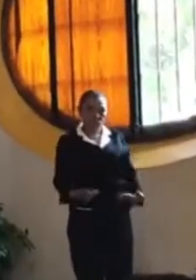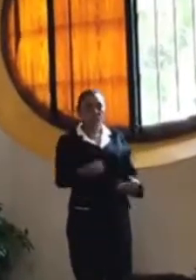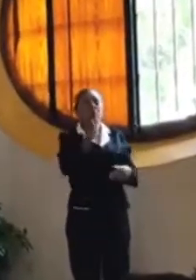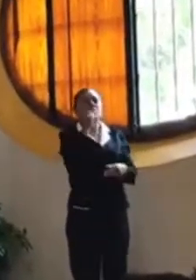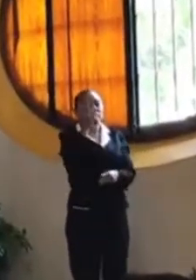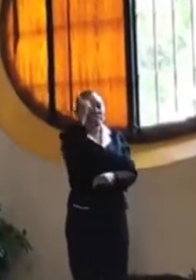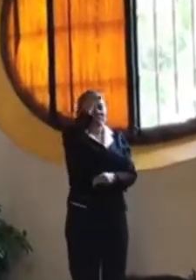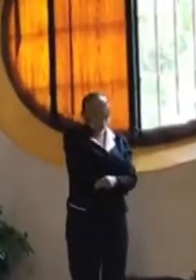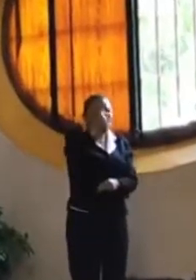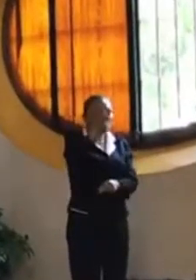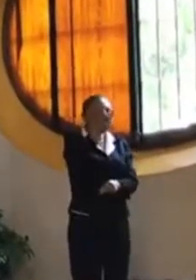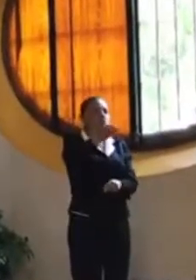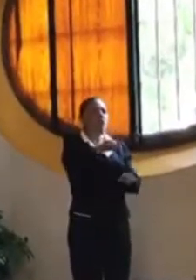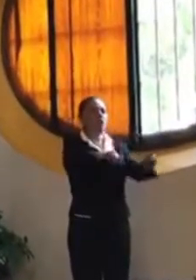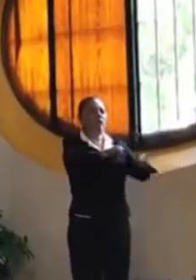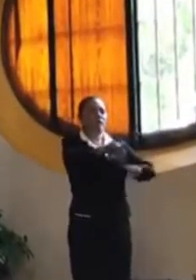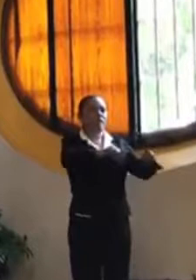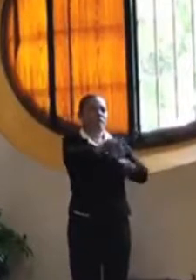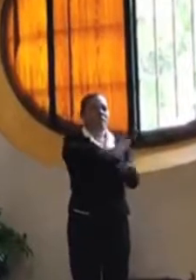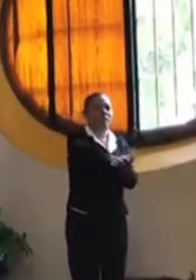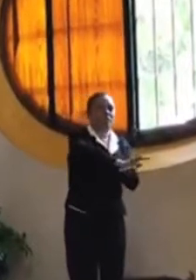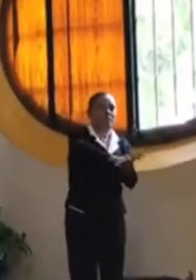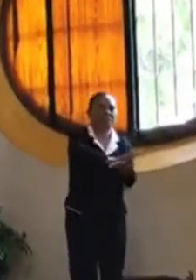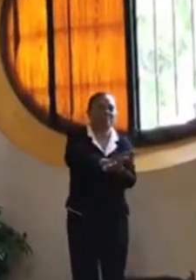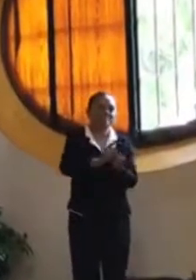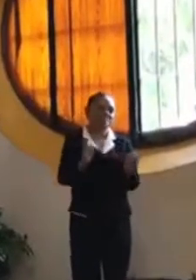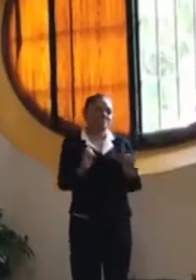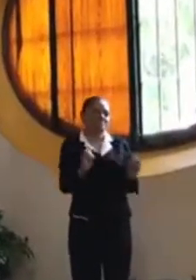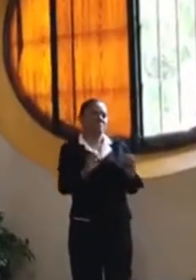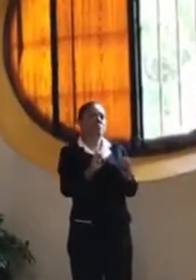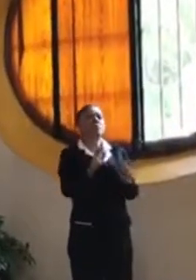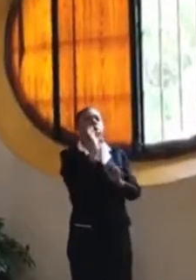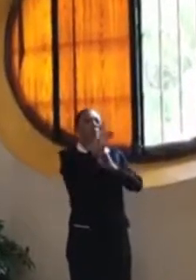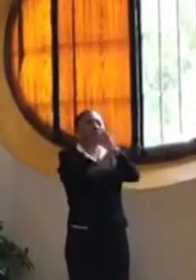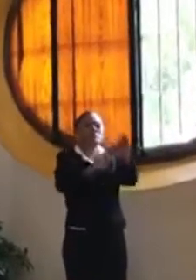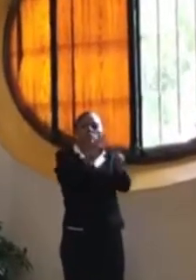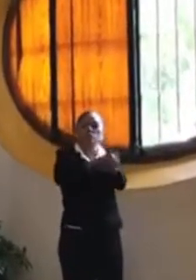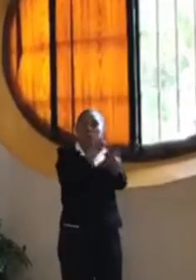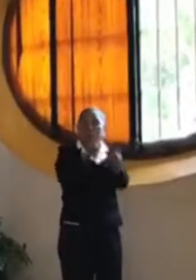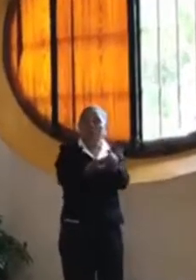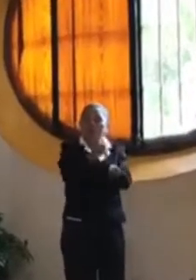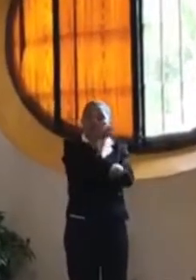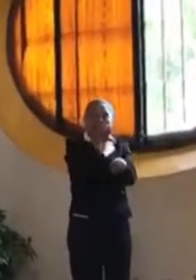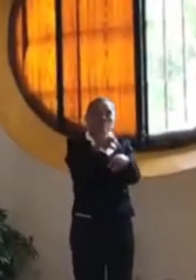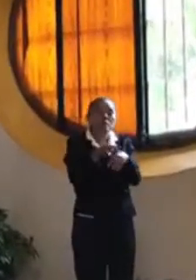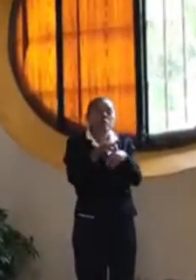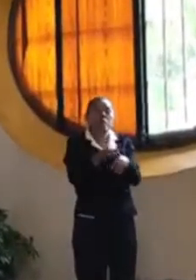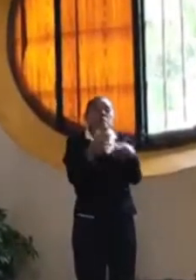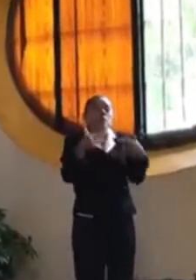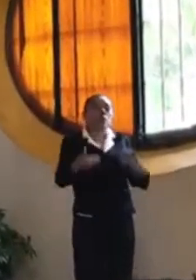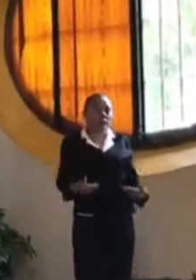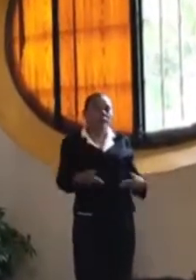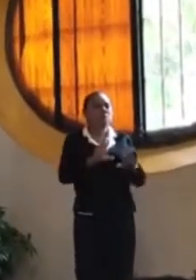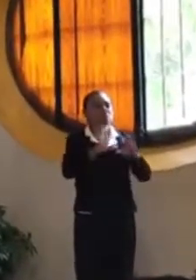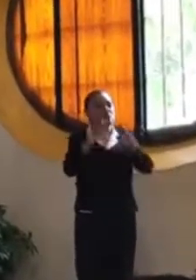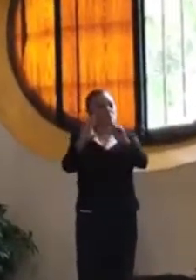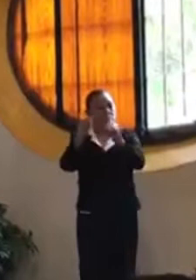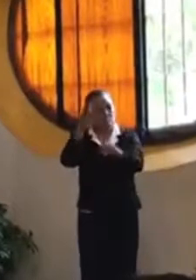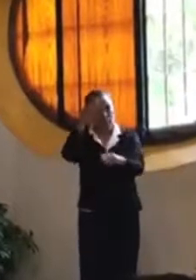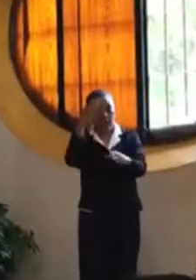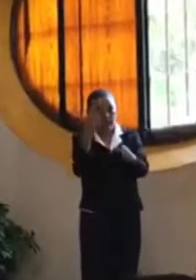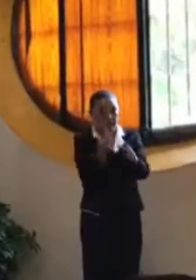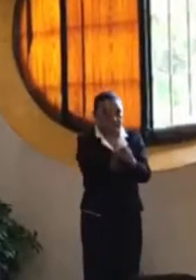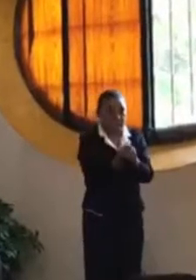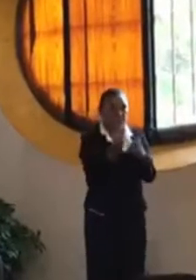los reclusos, con los detenidos, los procesados, perdón, y por supuesto también lo hicimos para